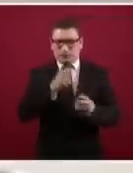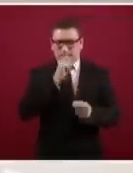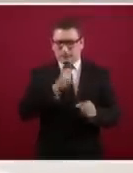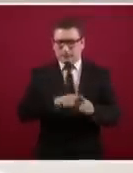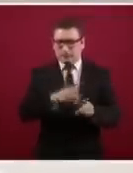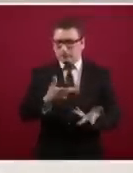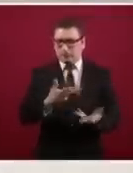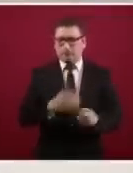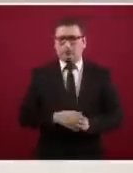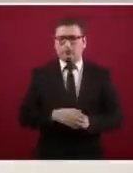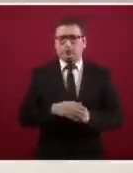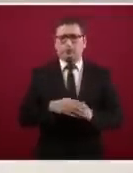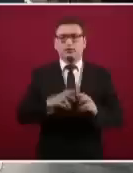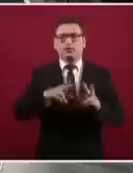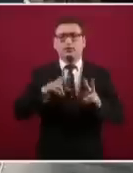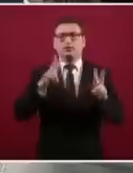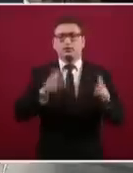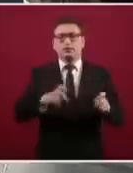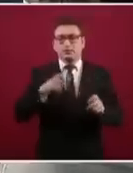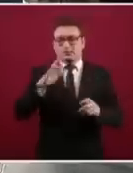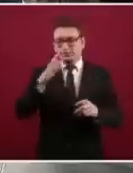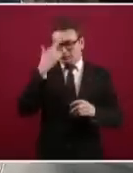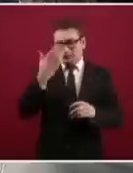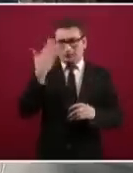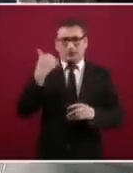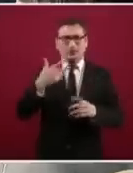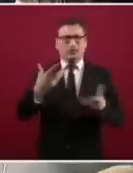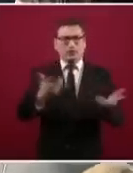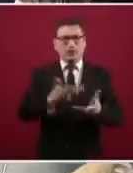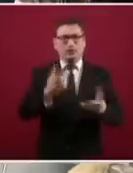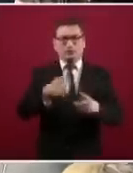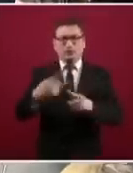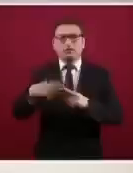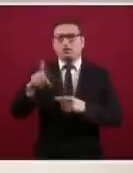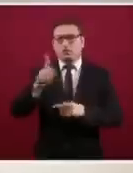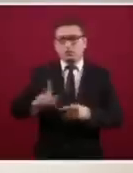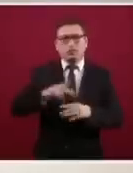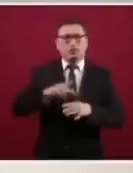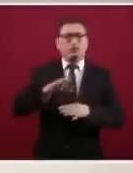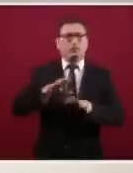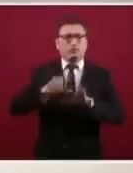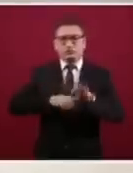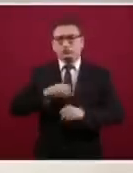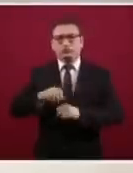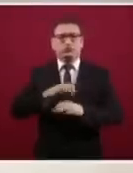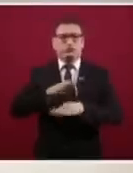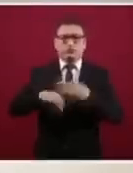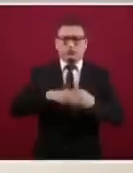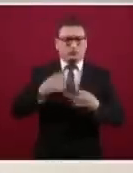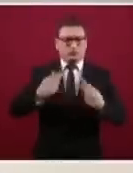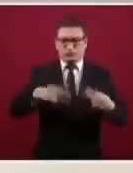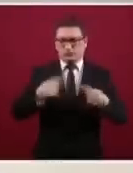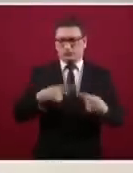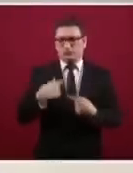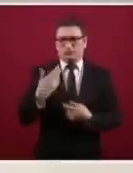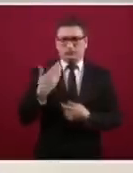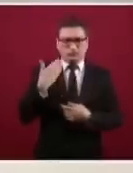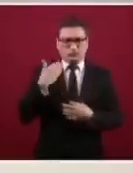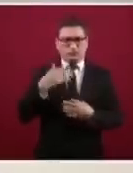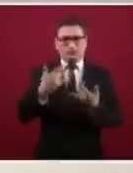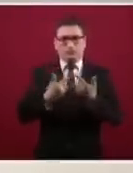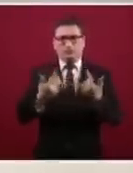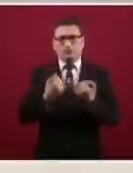Obviamente, tomando el tema no de la conquista, sino todo lo que se ha visto, todo lo que han hecho con los pueblos, con la gente y últimamente el reciente